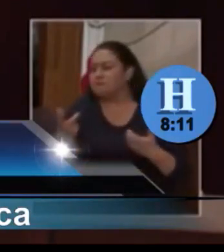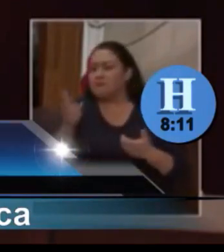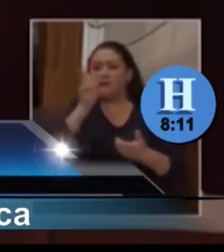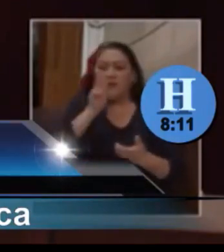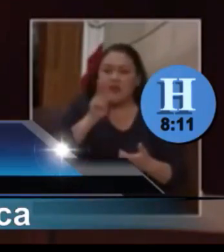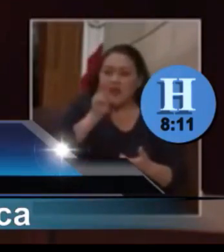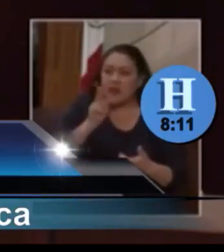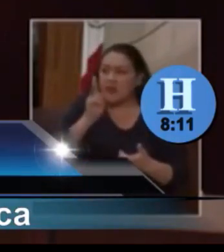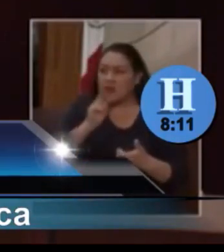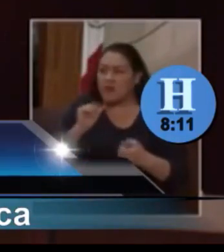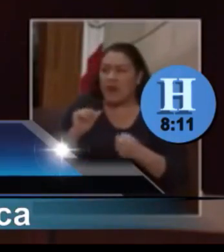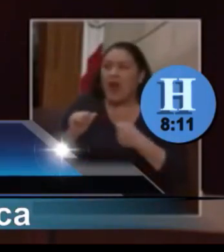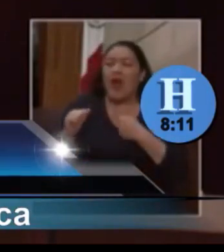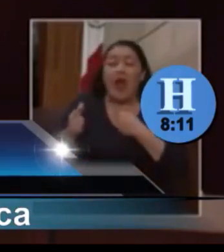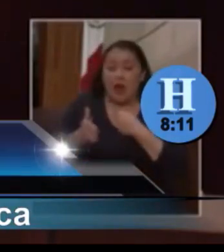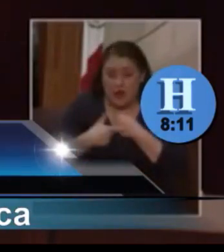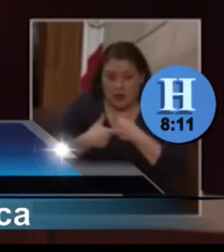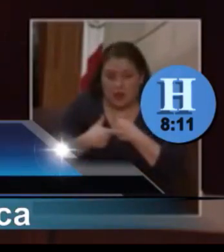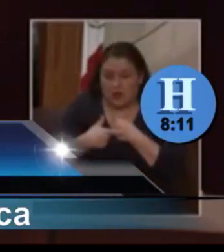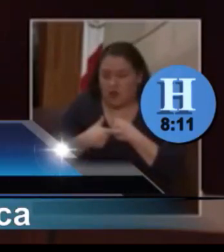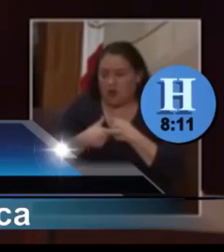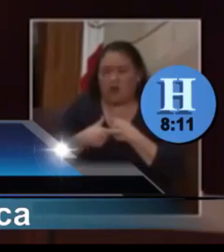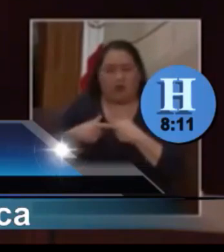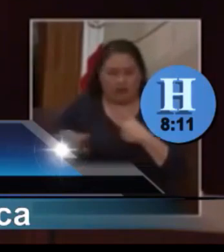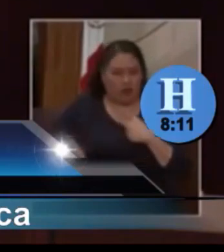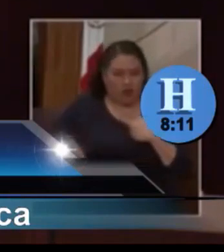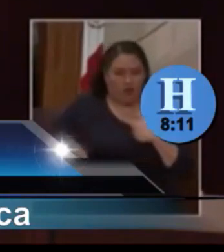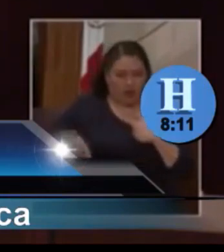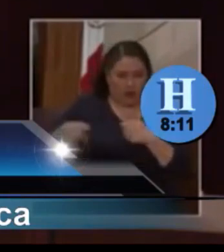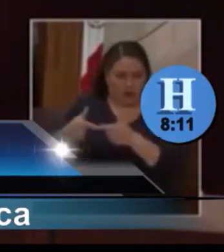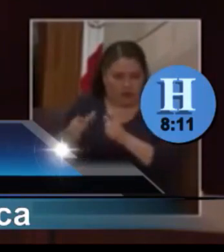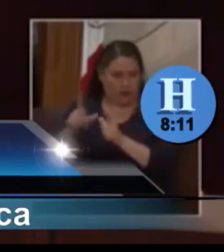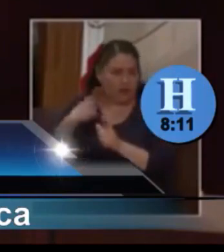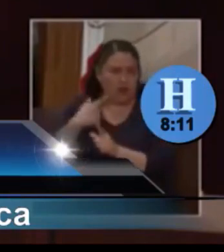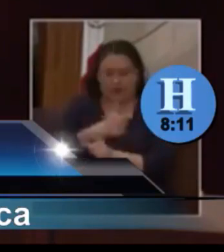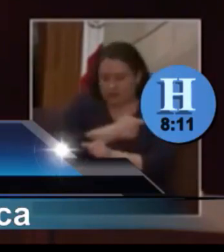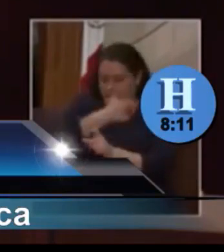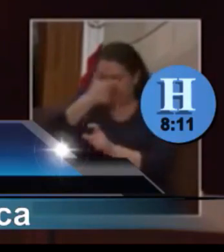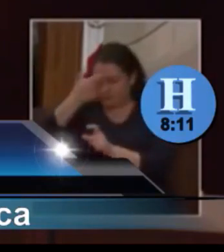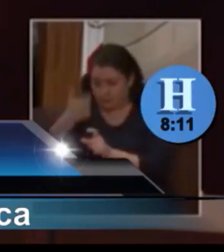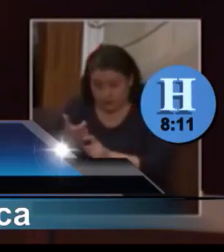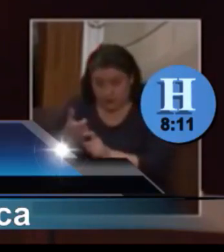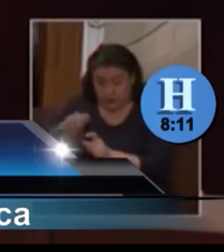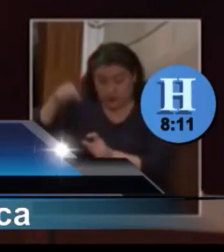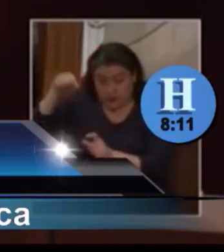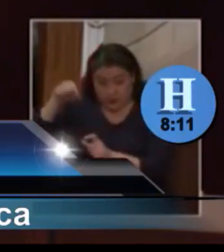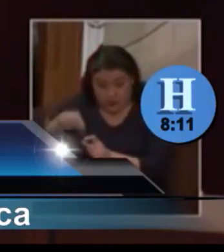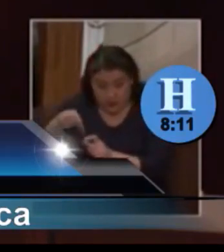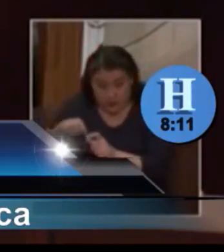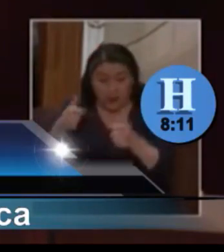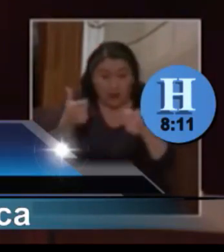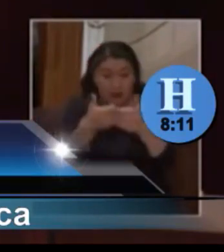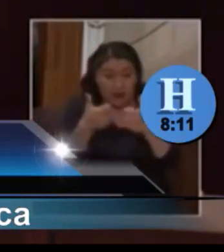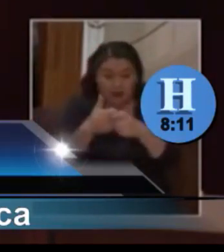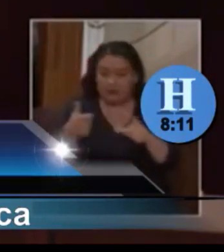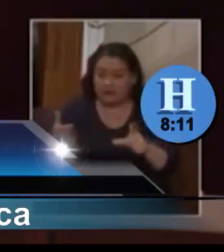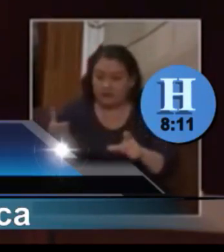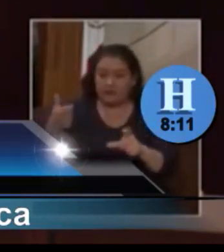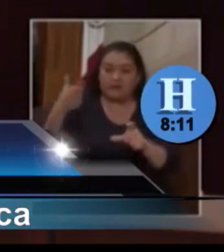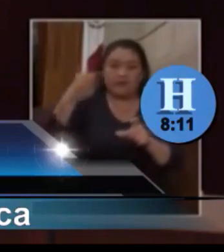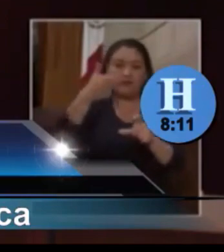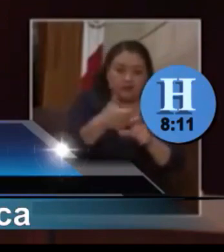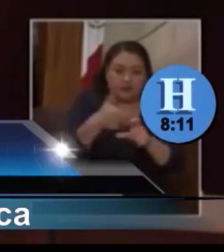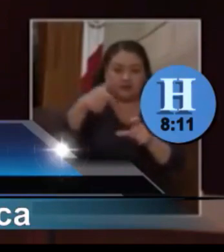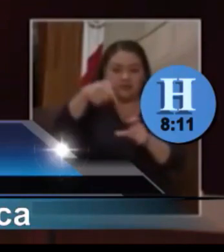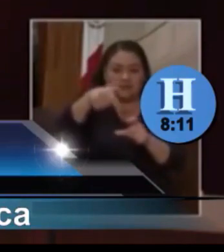lisa y llanamente la multa que habían puesto el Instituto Nacional Electoral a Morena, que quiere decir que no hubo,